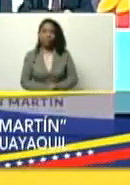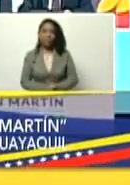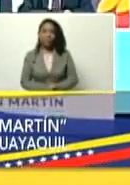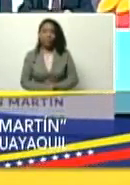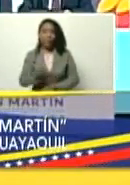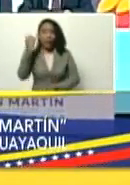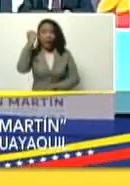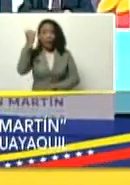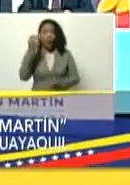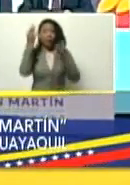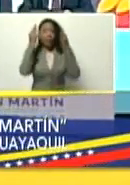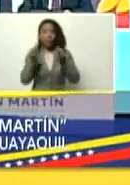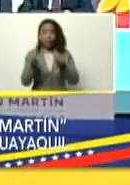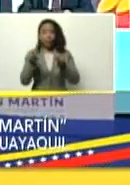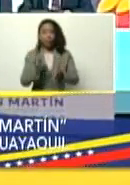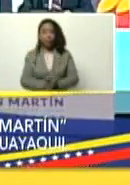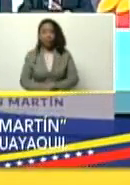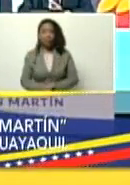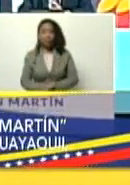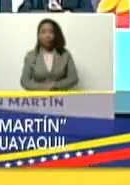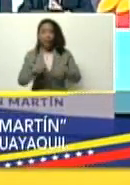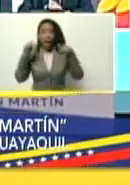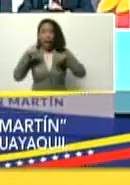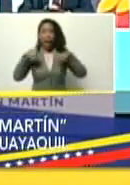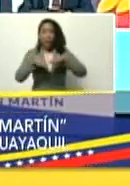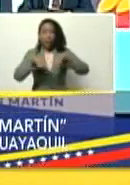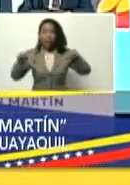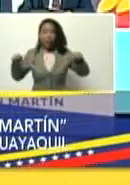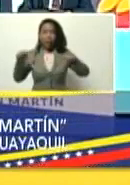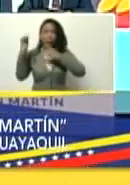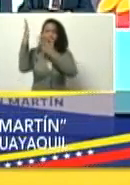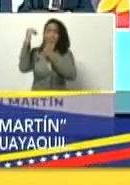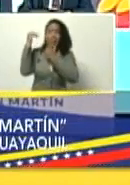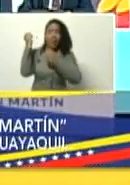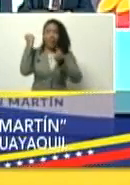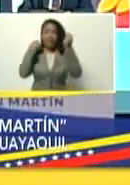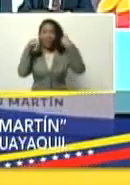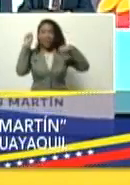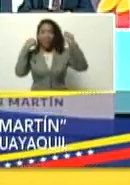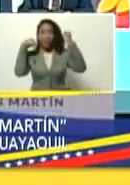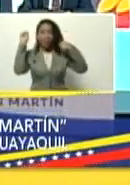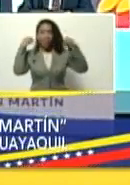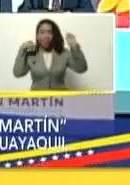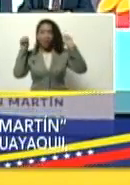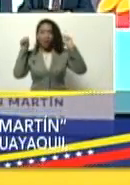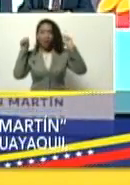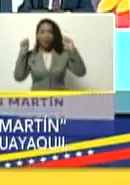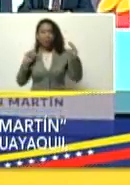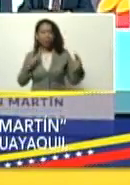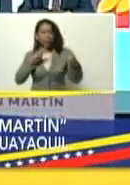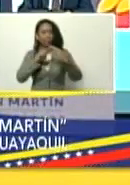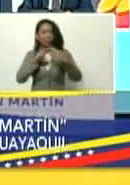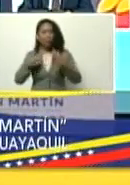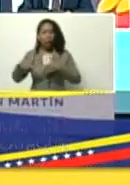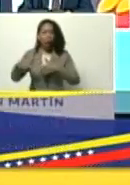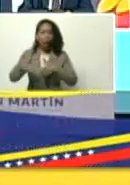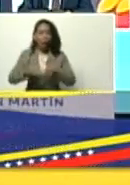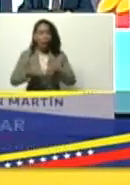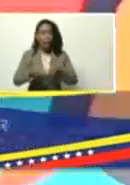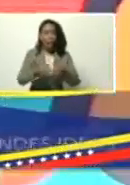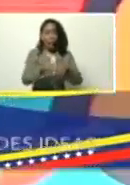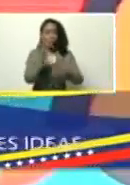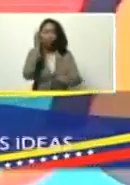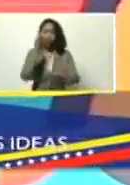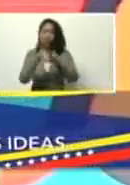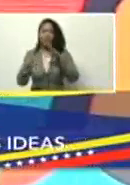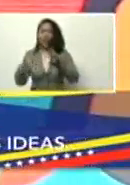las ideas justas en esta tierra de esperanza y rebeldía encuentran sus caminos.